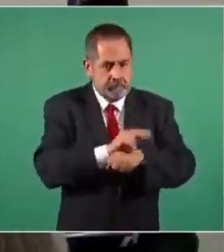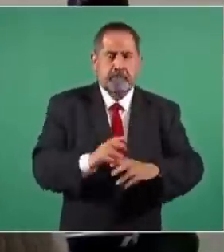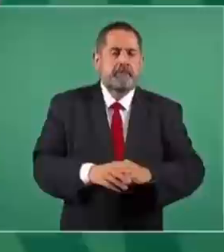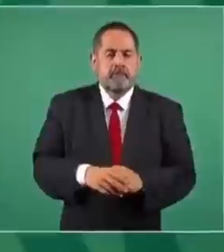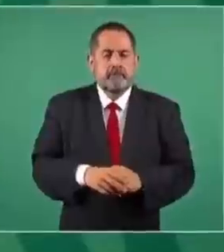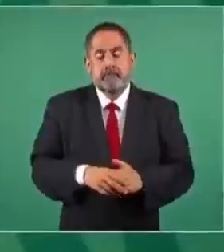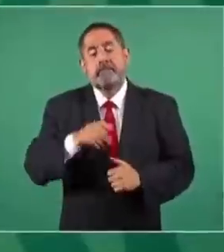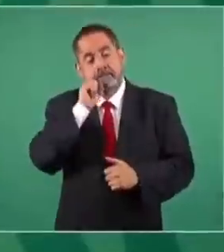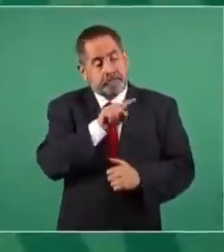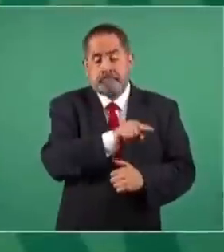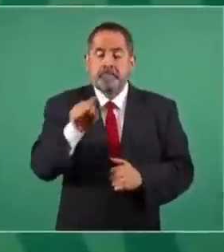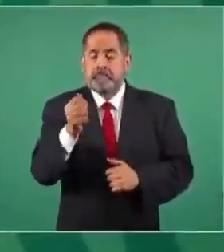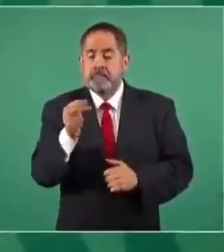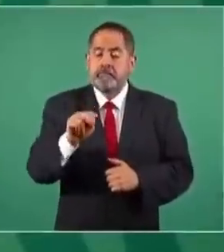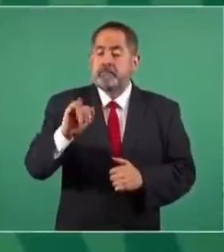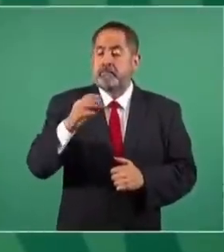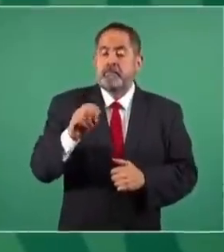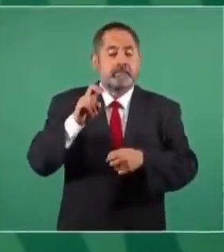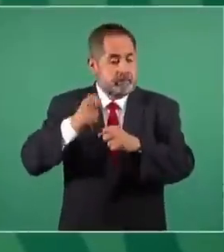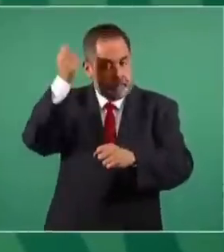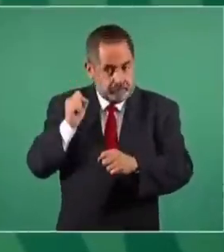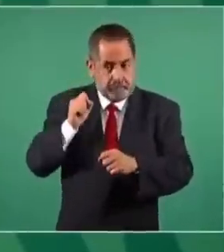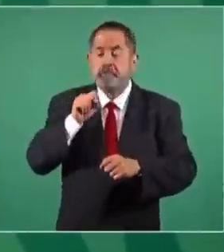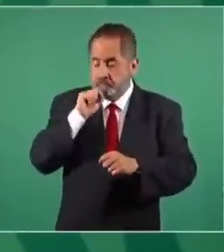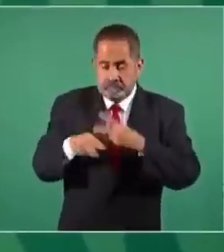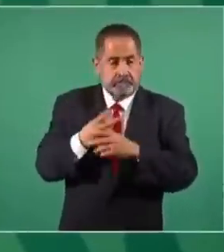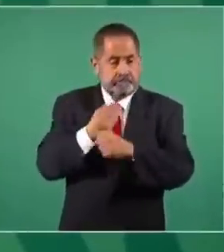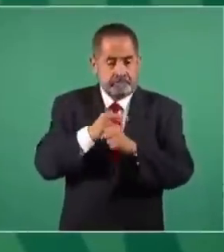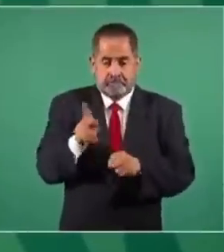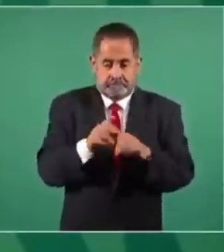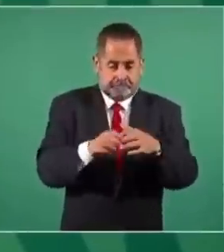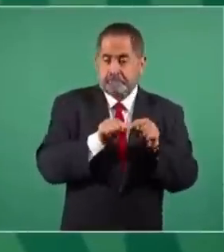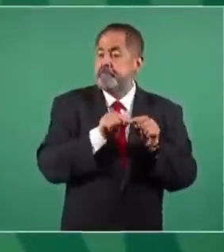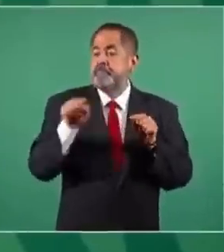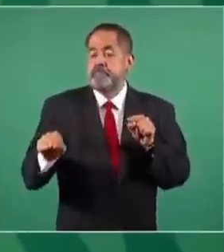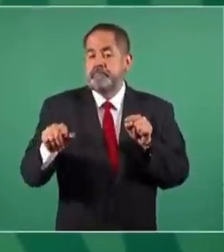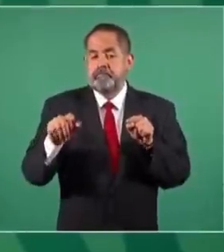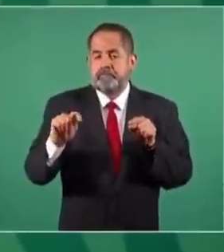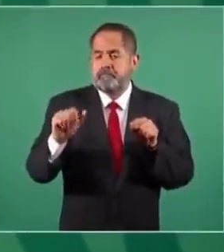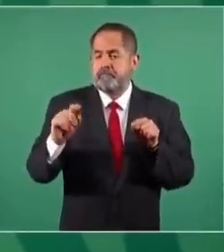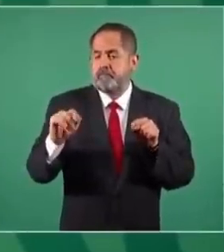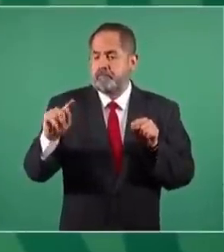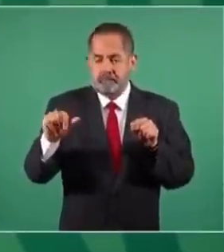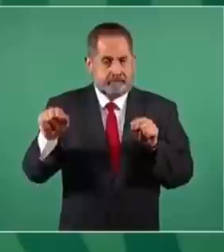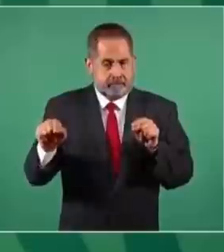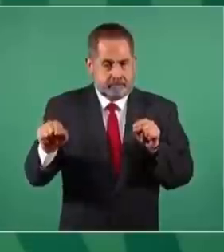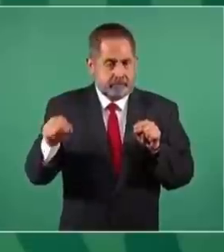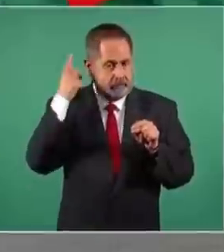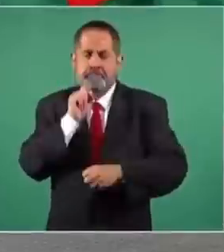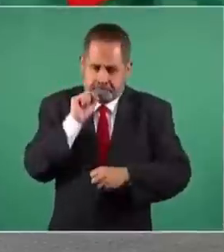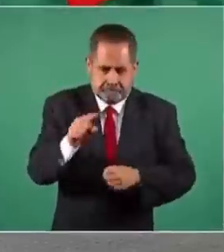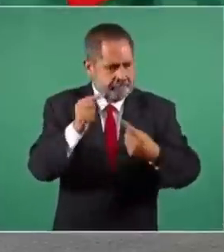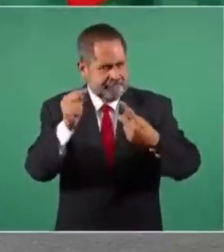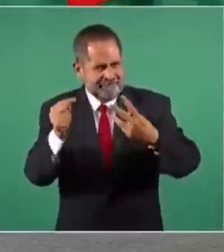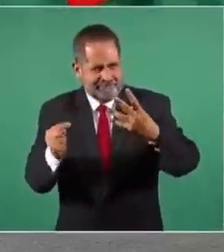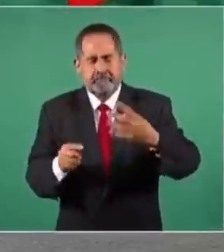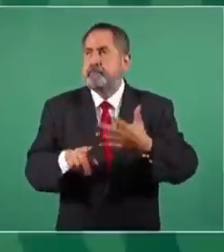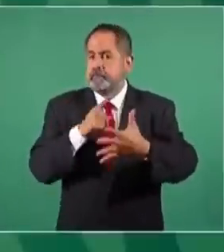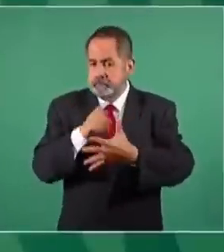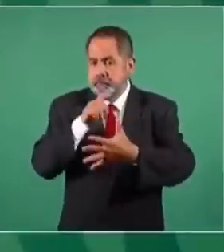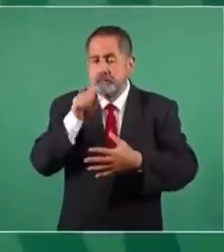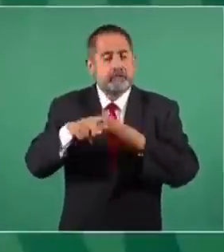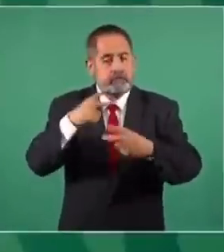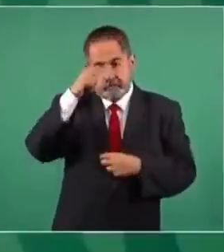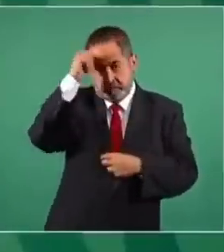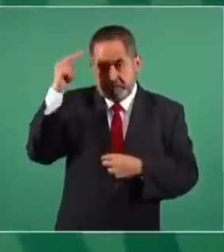también a San Ignacio, Sinaloa, porque estamos haciendo un camino de San Ignacio, Sinaloa, a Tayoltita, Durango. Y voy a